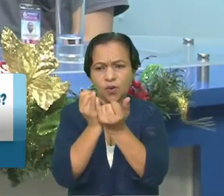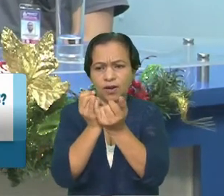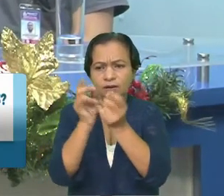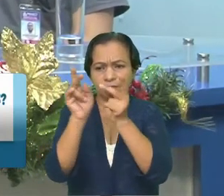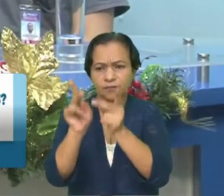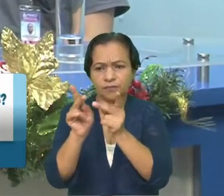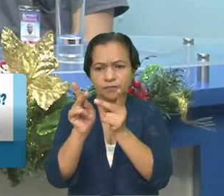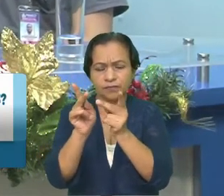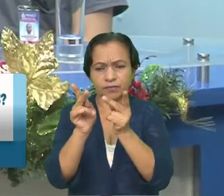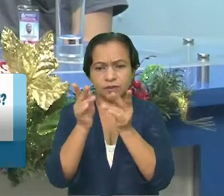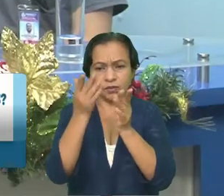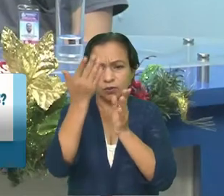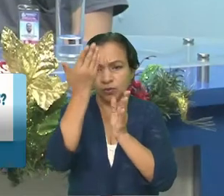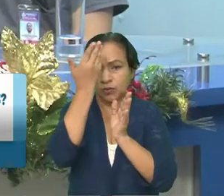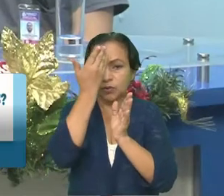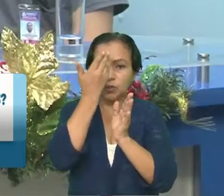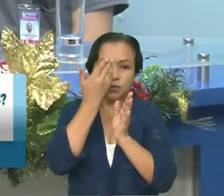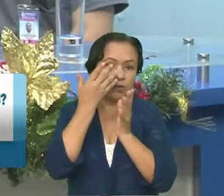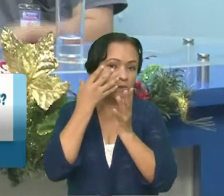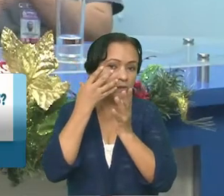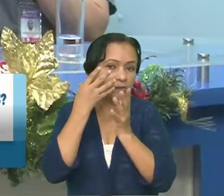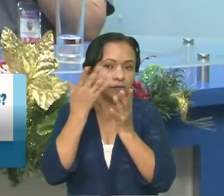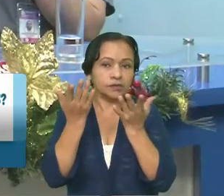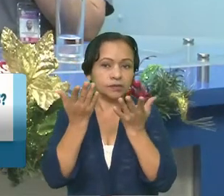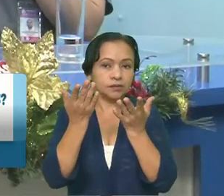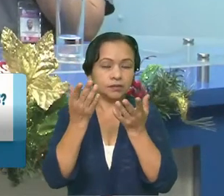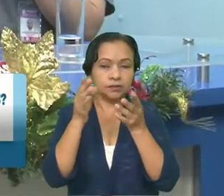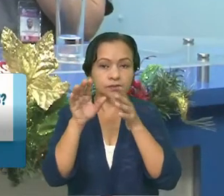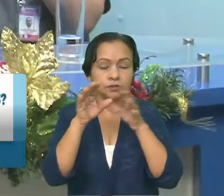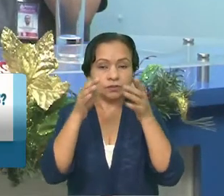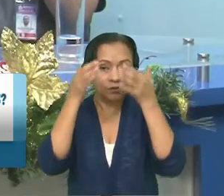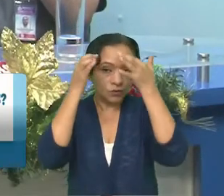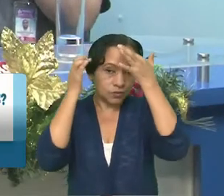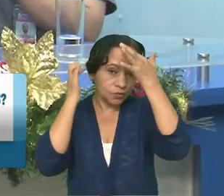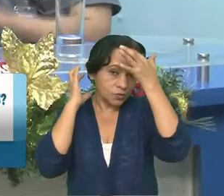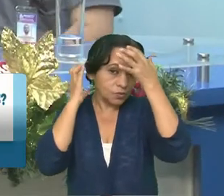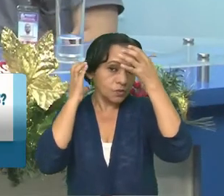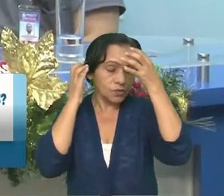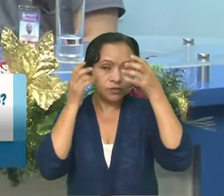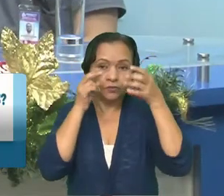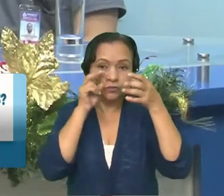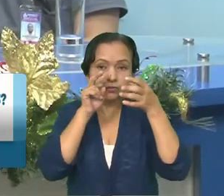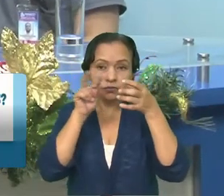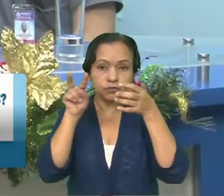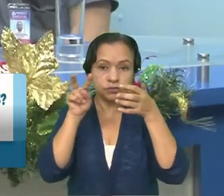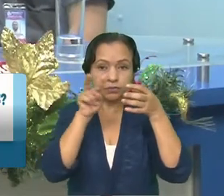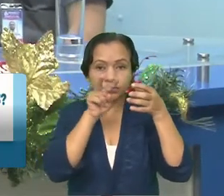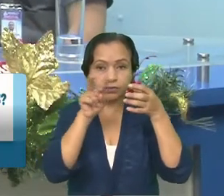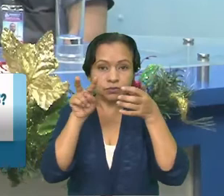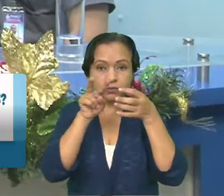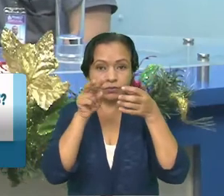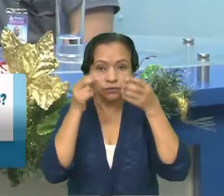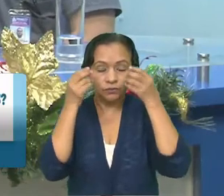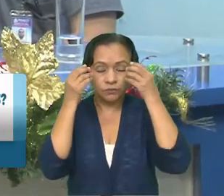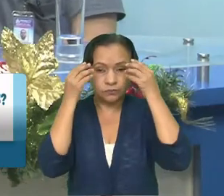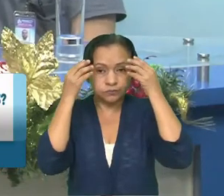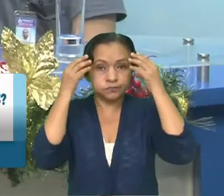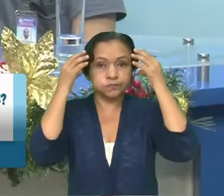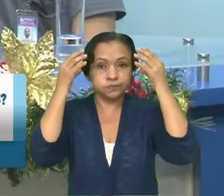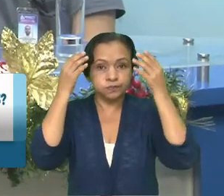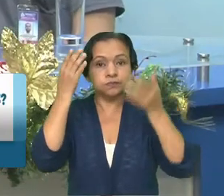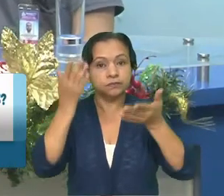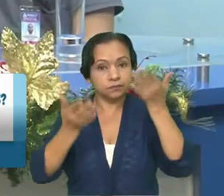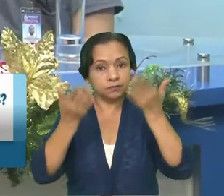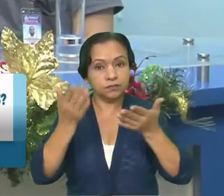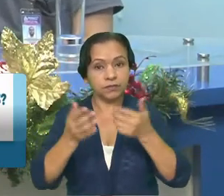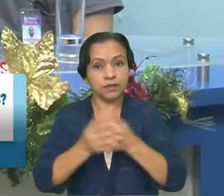hay parálisis de los nervios craneales que mueven los ojos porque hay proceso de inflamación dentro del tallo